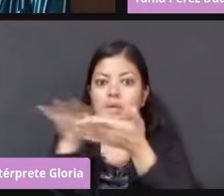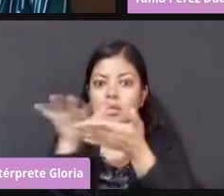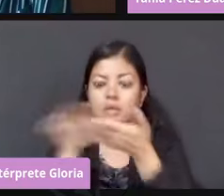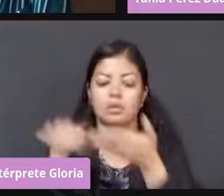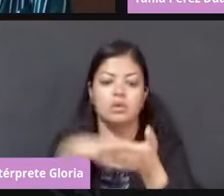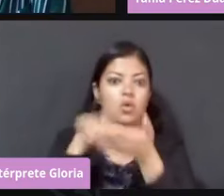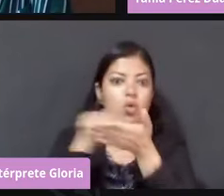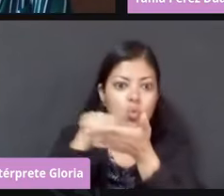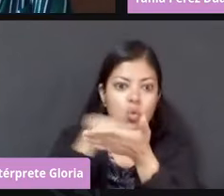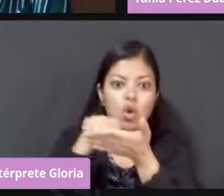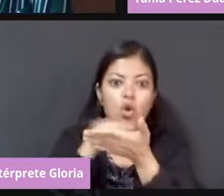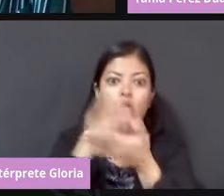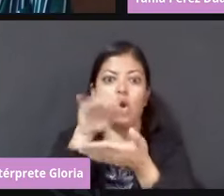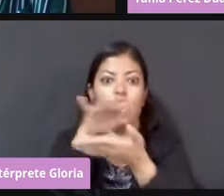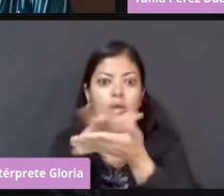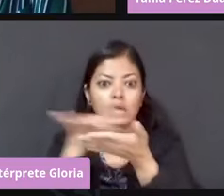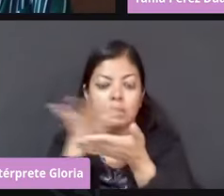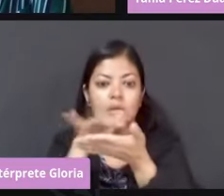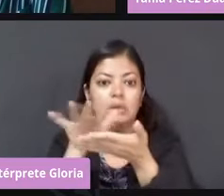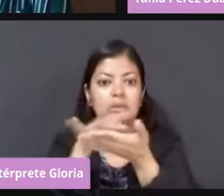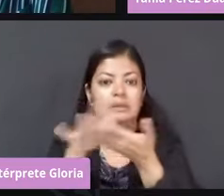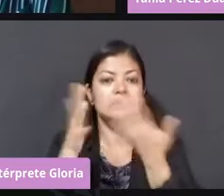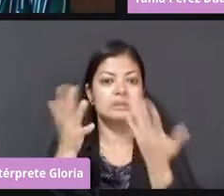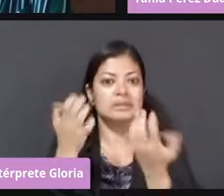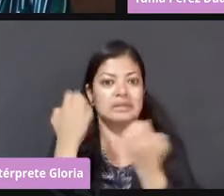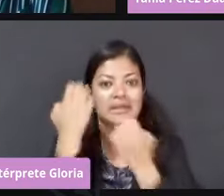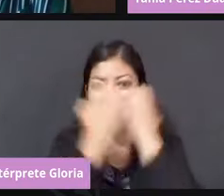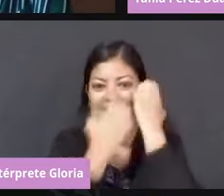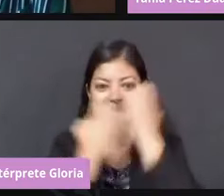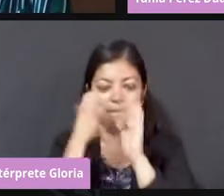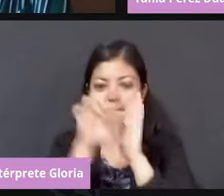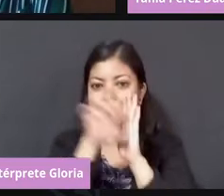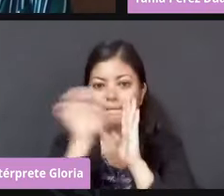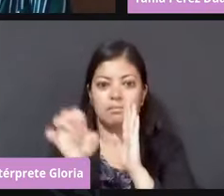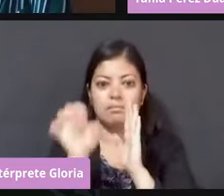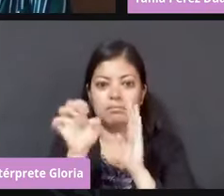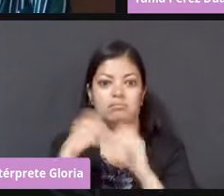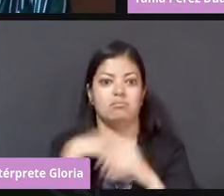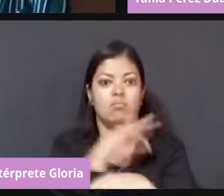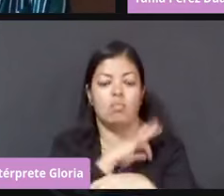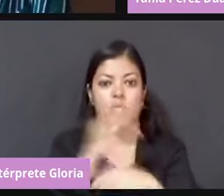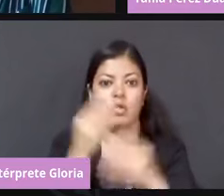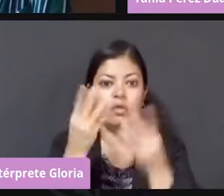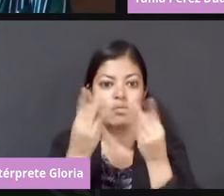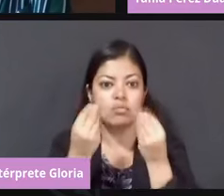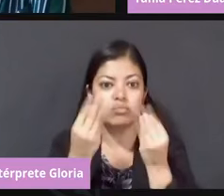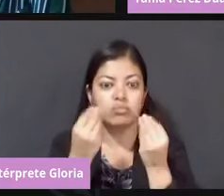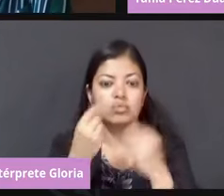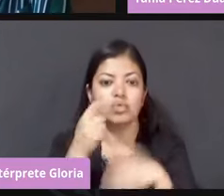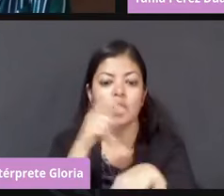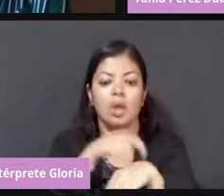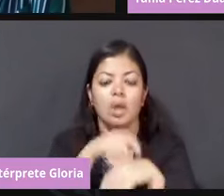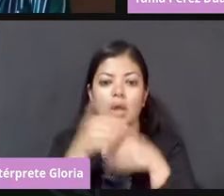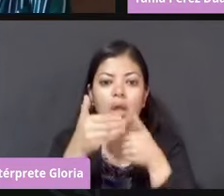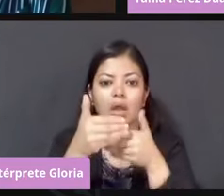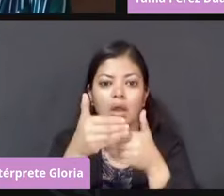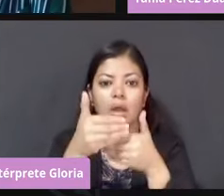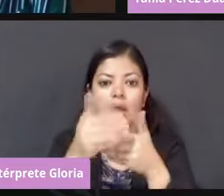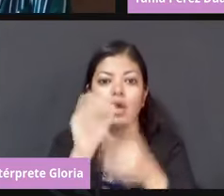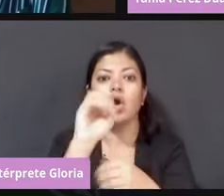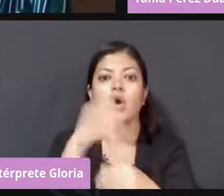termino como tal lo que estoy en un examen, por ejemplo, me puedo tardar muchísimo por eso mismo, o las salidas